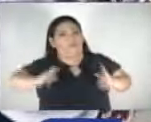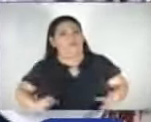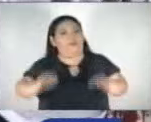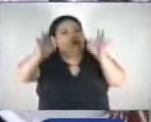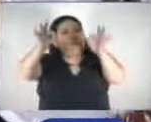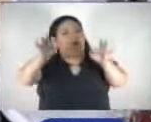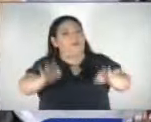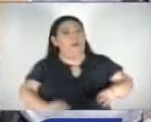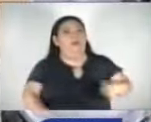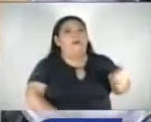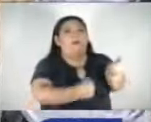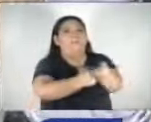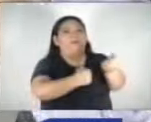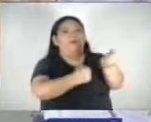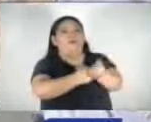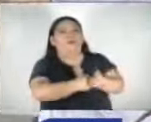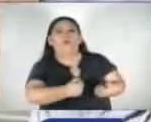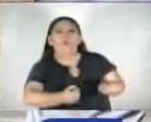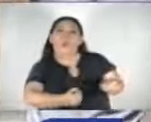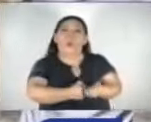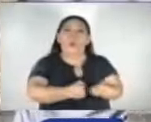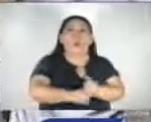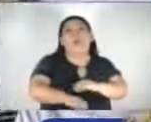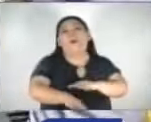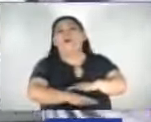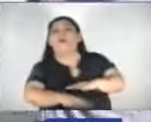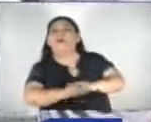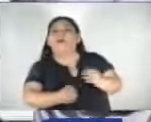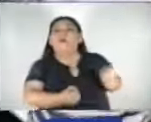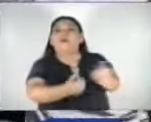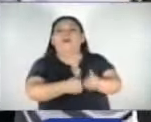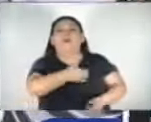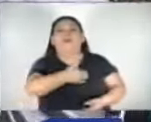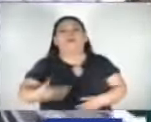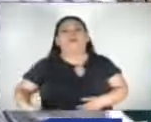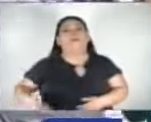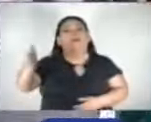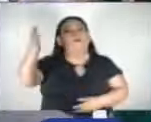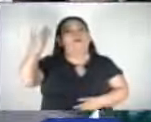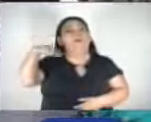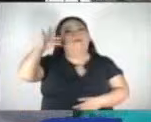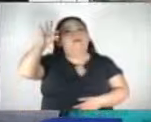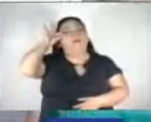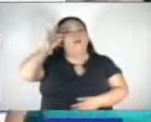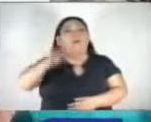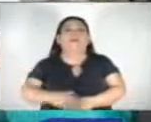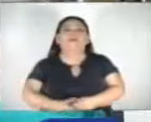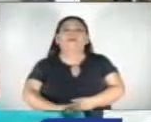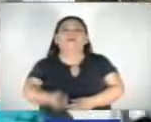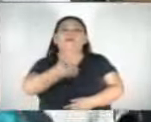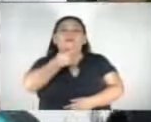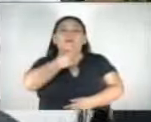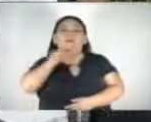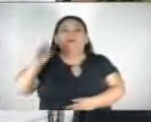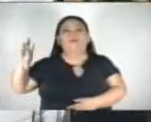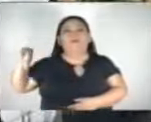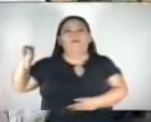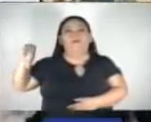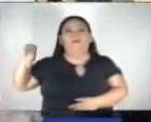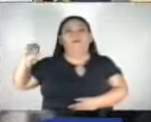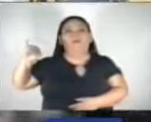y favorecimiento de la evasión en beneficio de Mauricio Funes. Para Noticiero